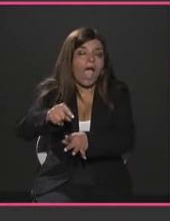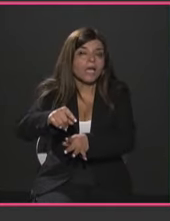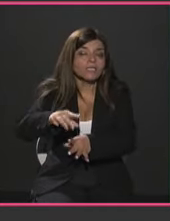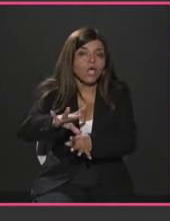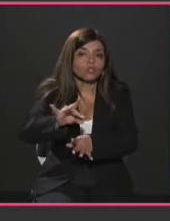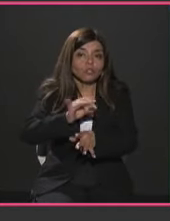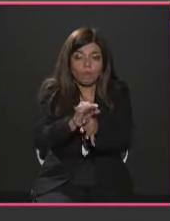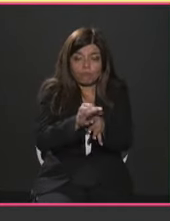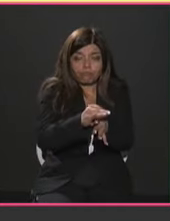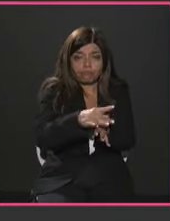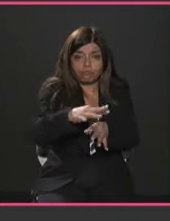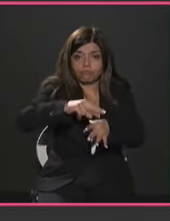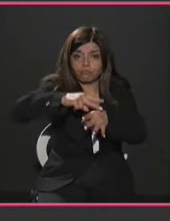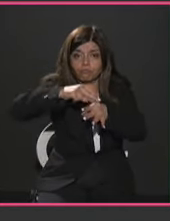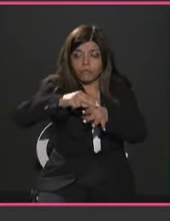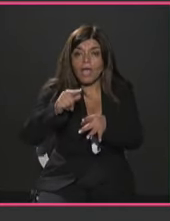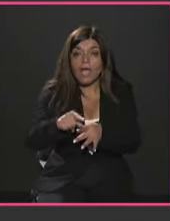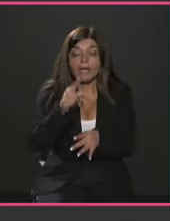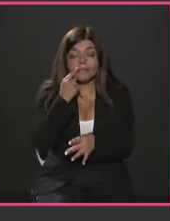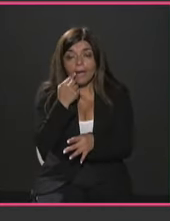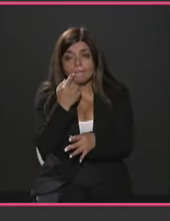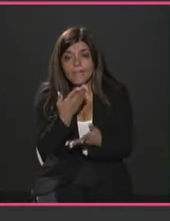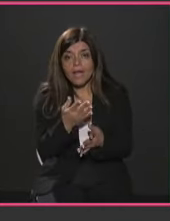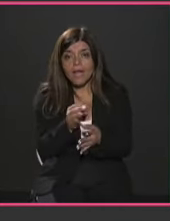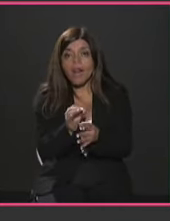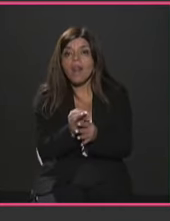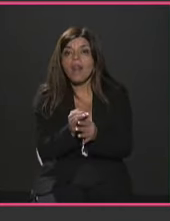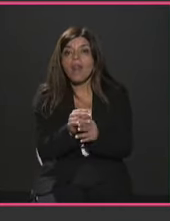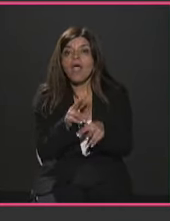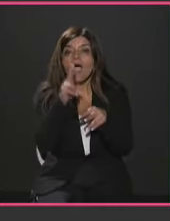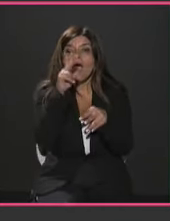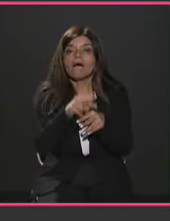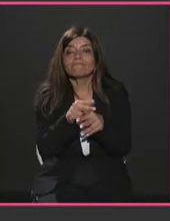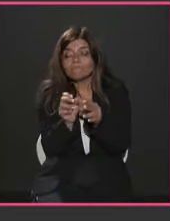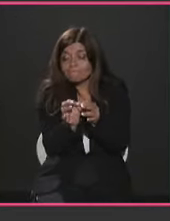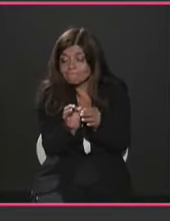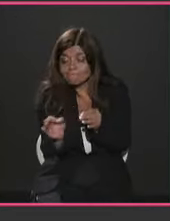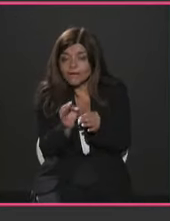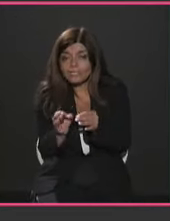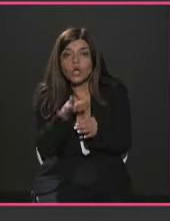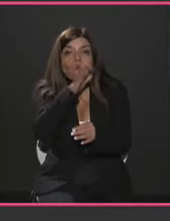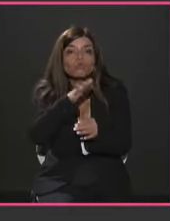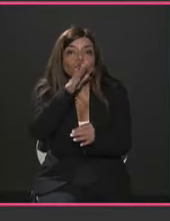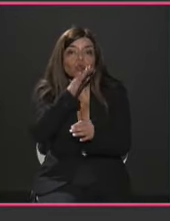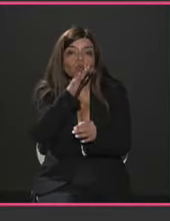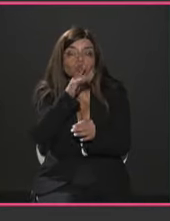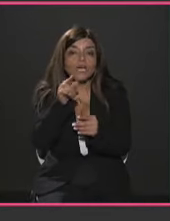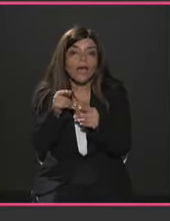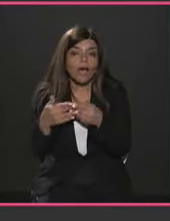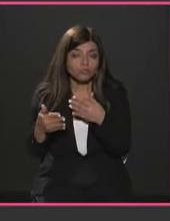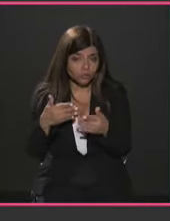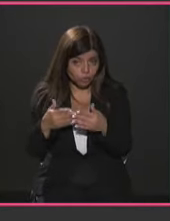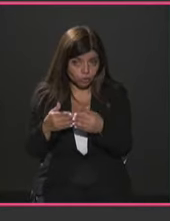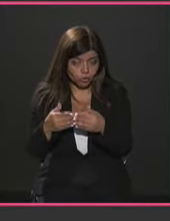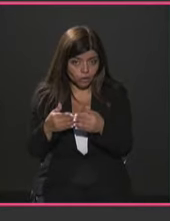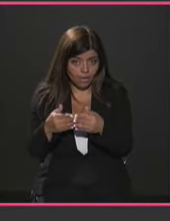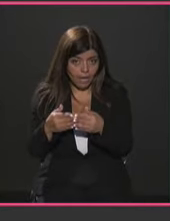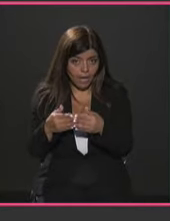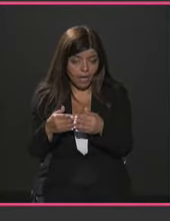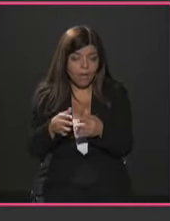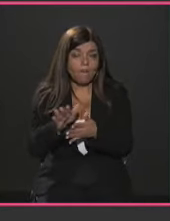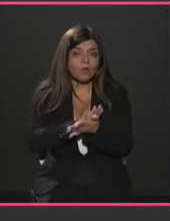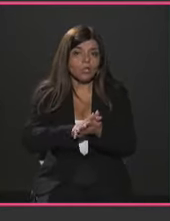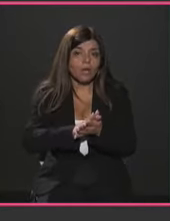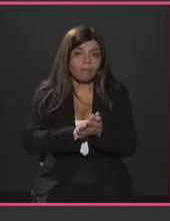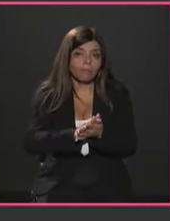en el rí y encontramos los típicos tipos de bacterias que se utilizan en los dispositivos en las plantas de tratamiento de aguas